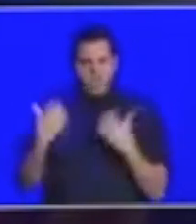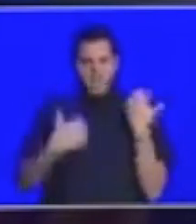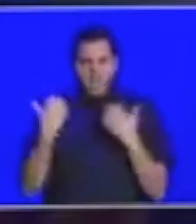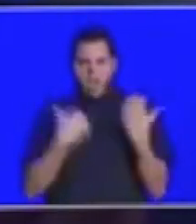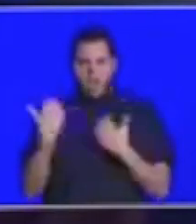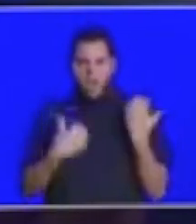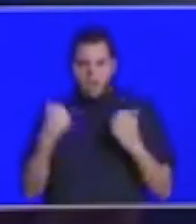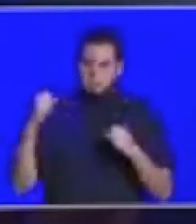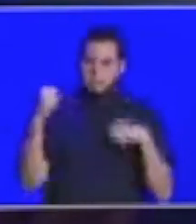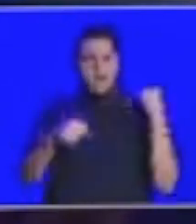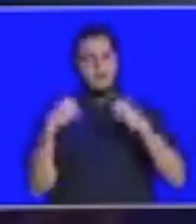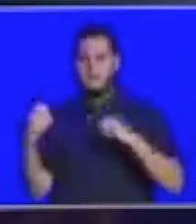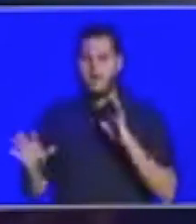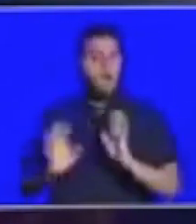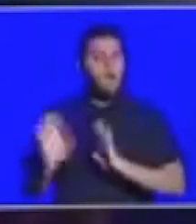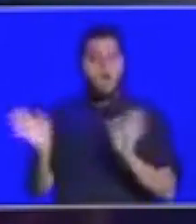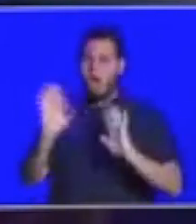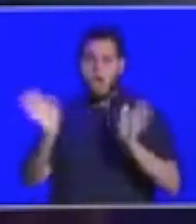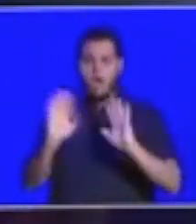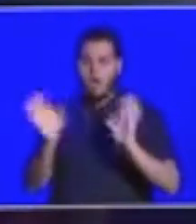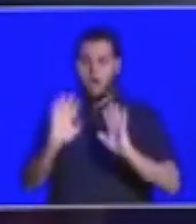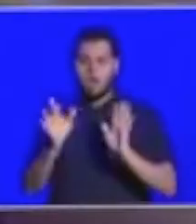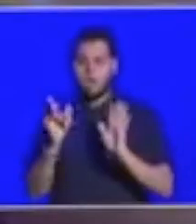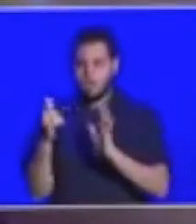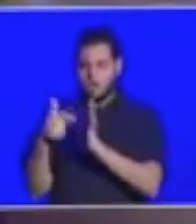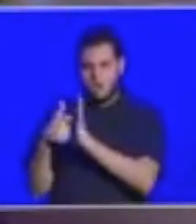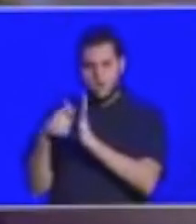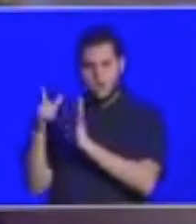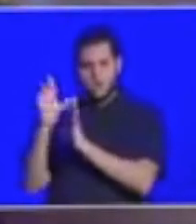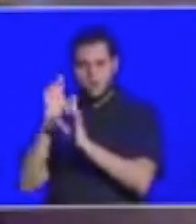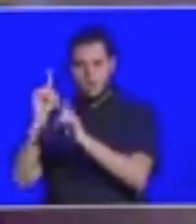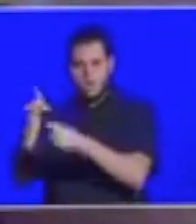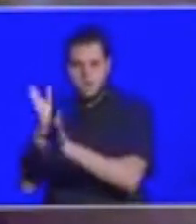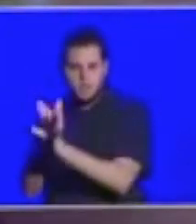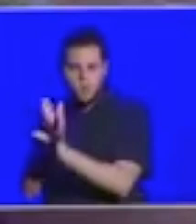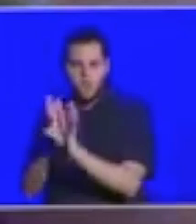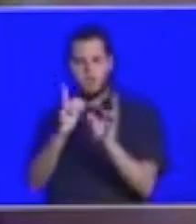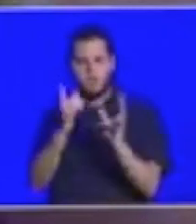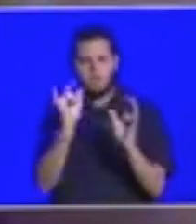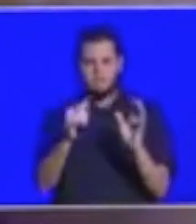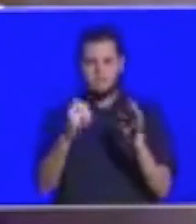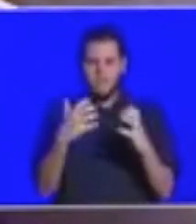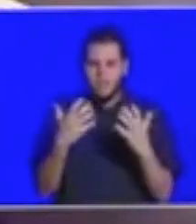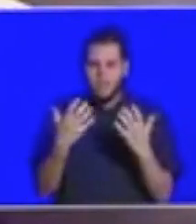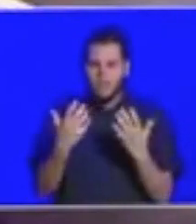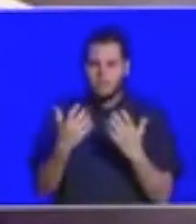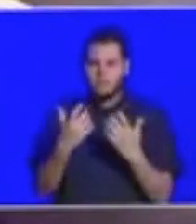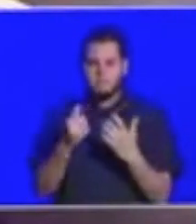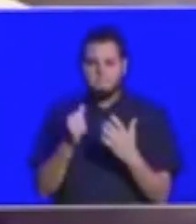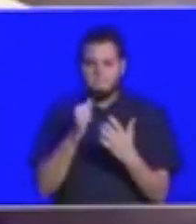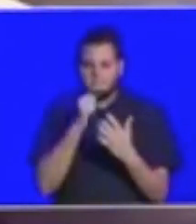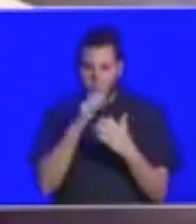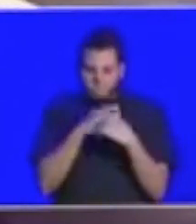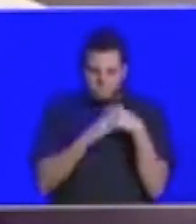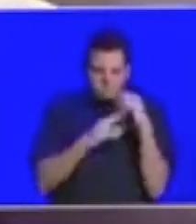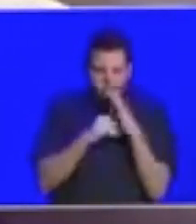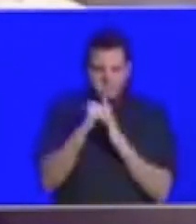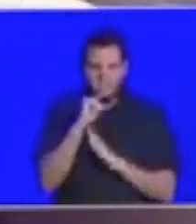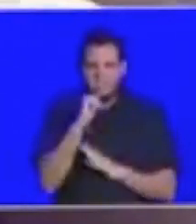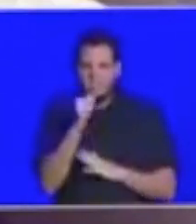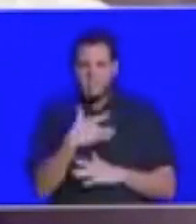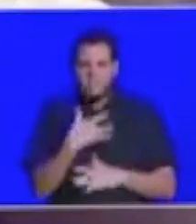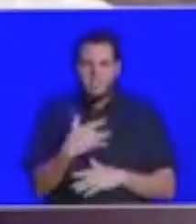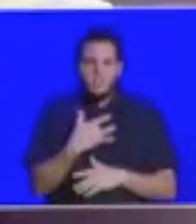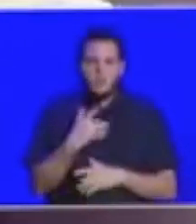enfermiza y dañina y que requiere buscar ayuda profesional. Hablo de esa incomodidad natural que sentimos cuando algo